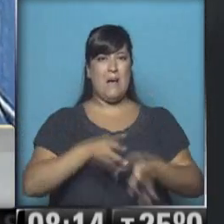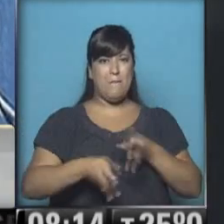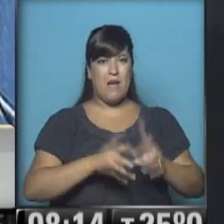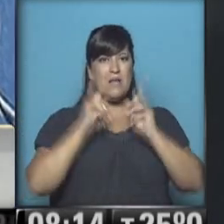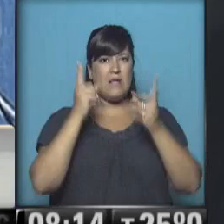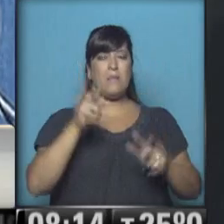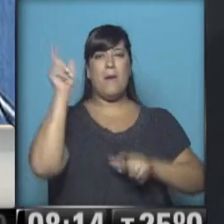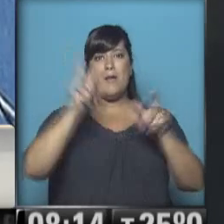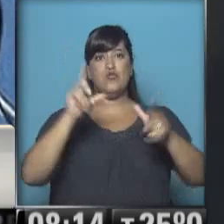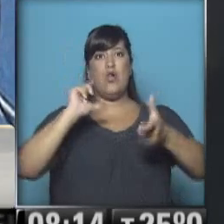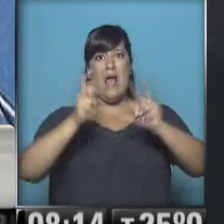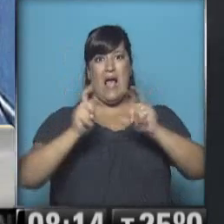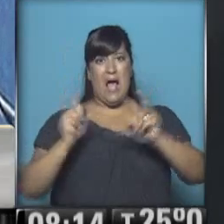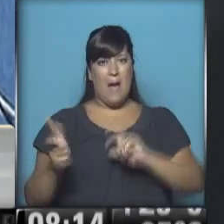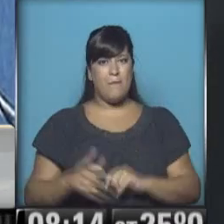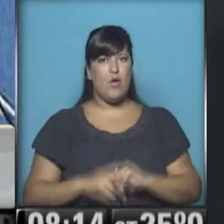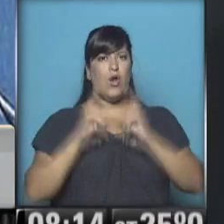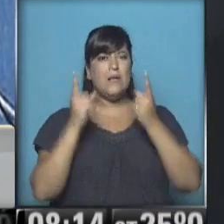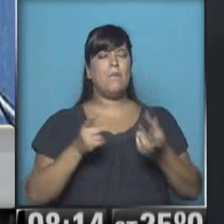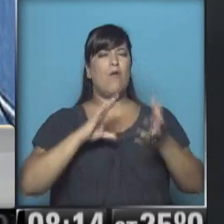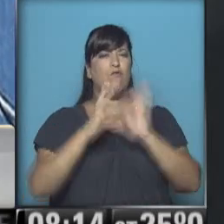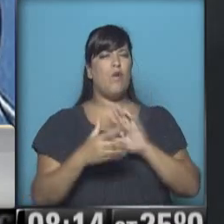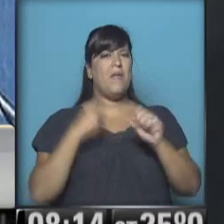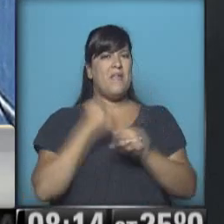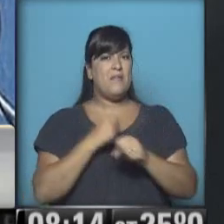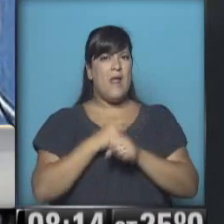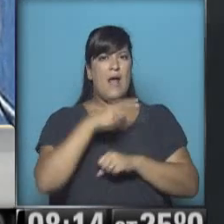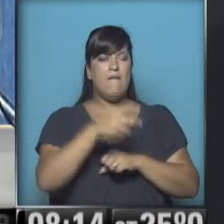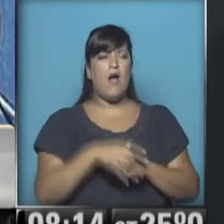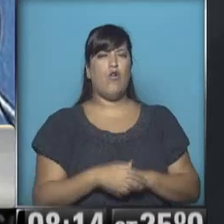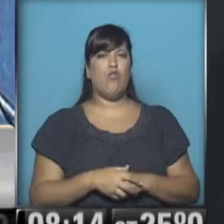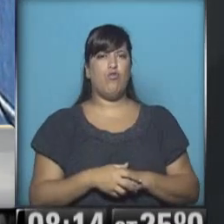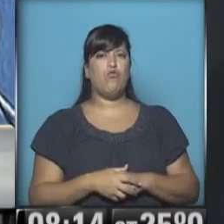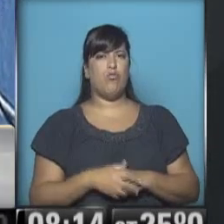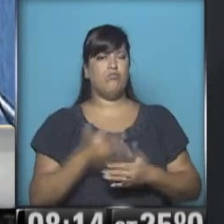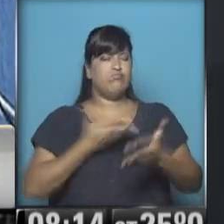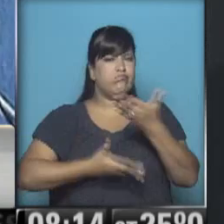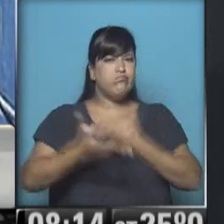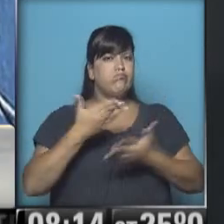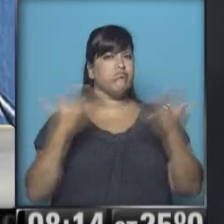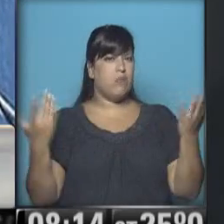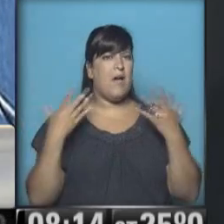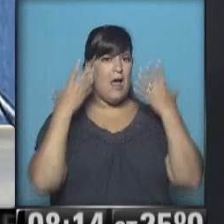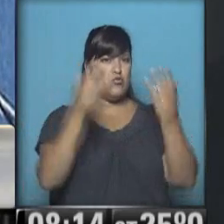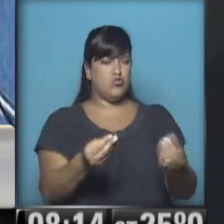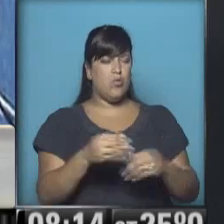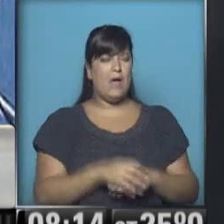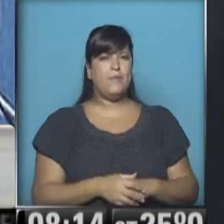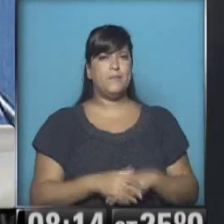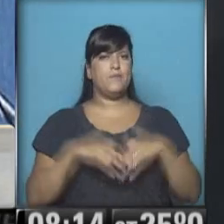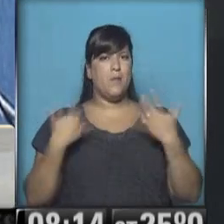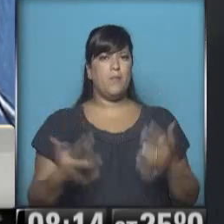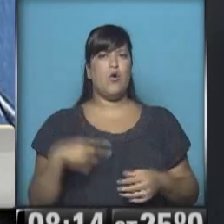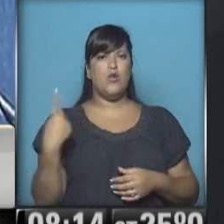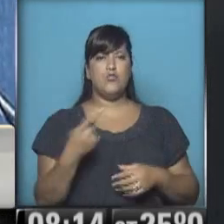de brigadistas y con un mecanismo que nos permita interactuar frente a este fenómeno. De manera que